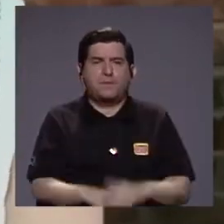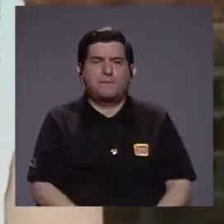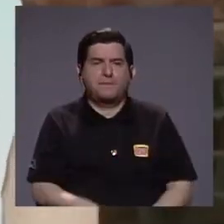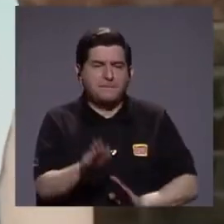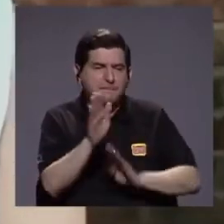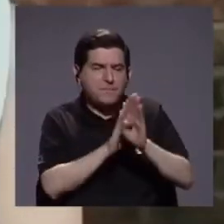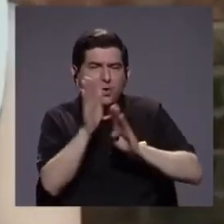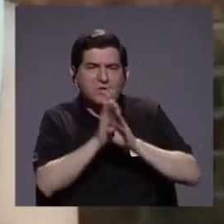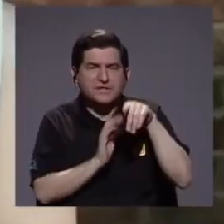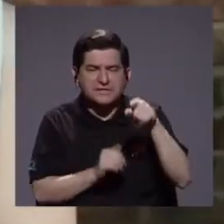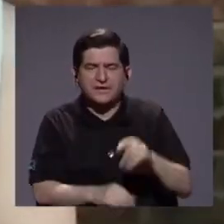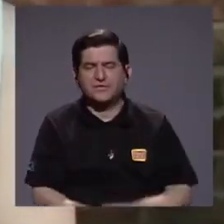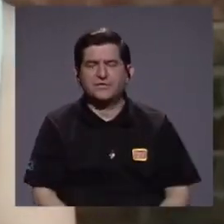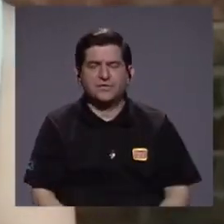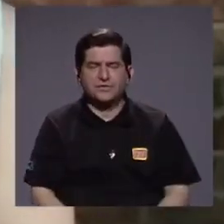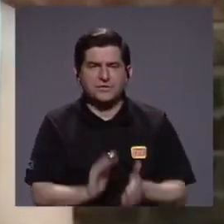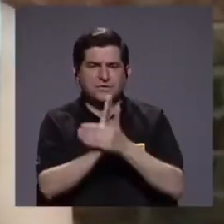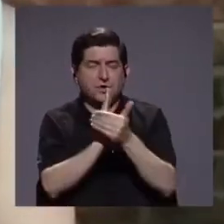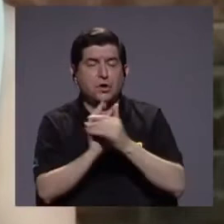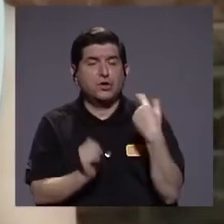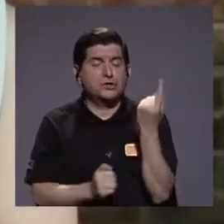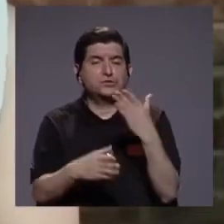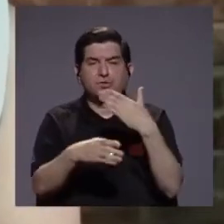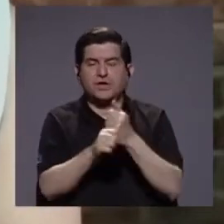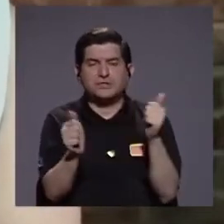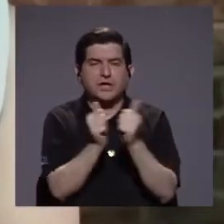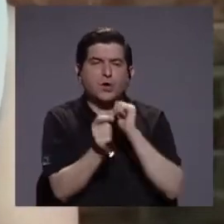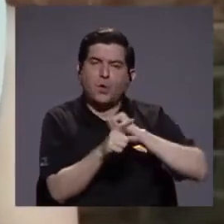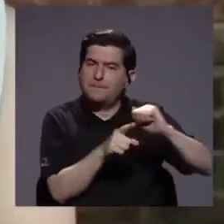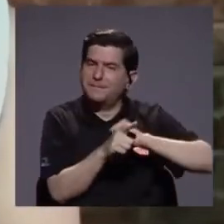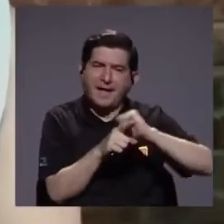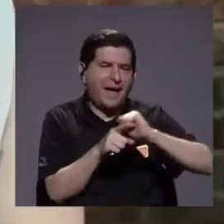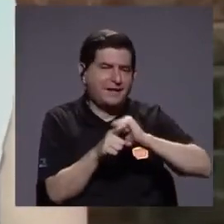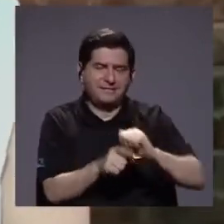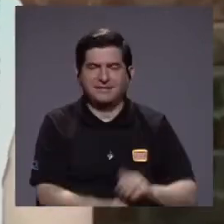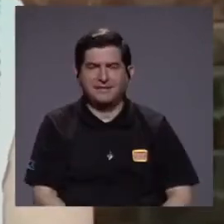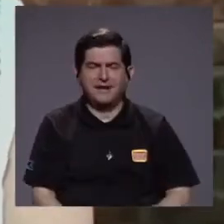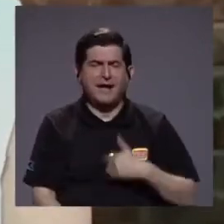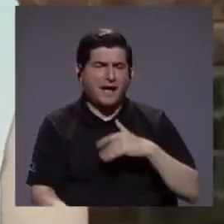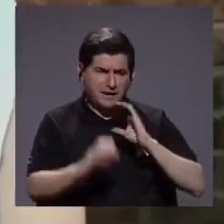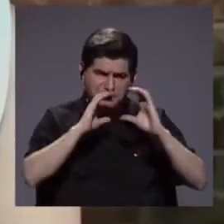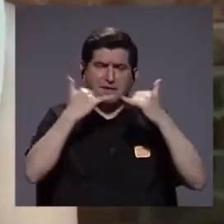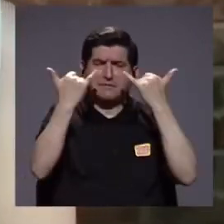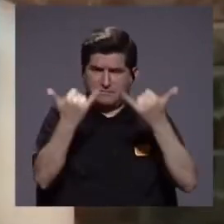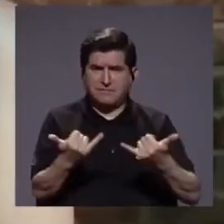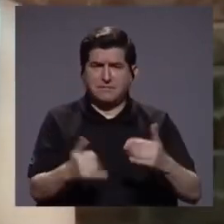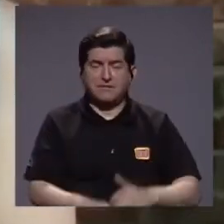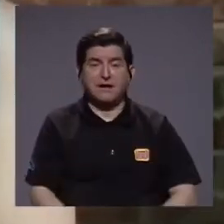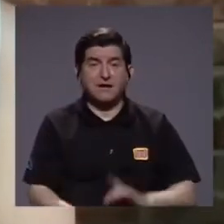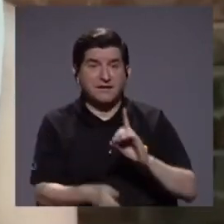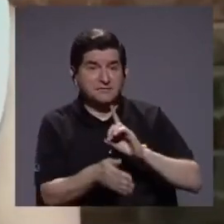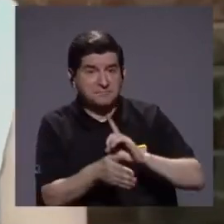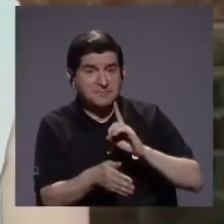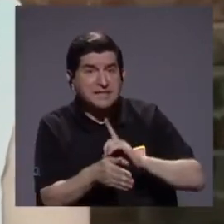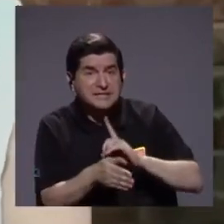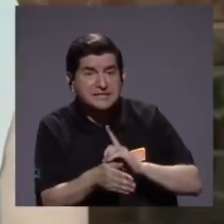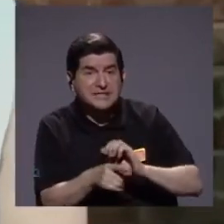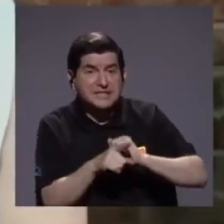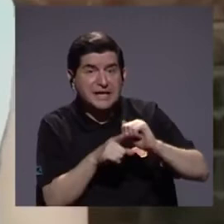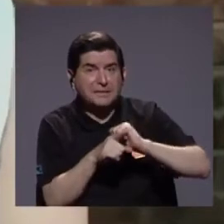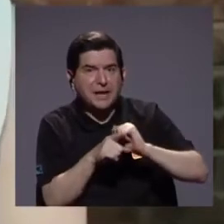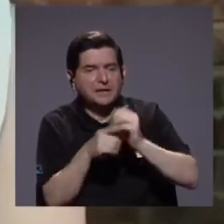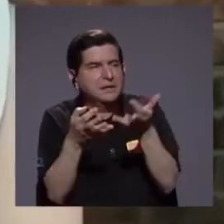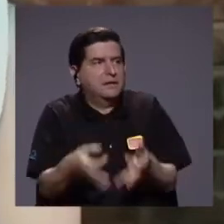de las competencias, y solo eso se puede realizar con las prácticas. Hemos tenido conversaciones porque en medicina la práctica